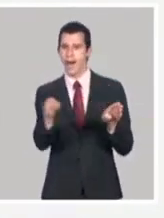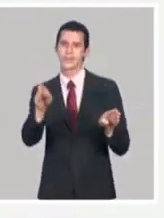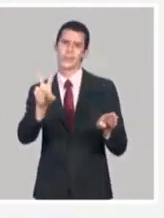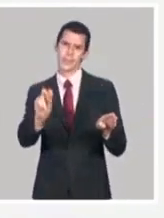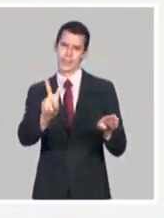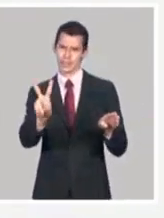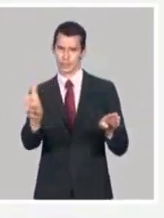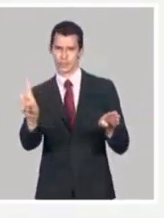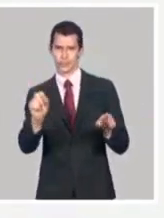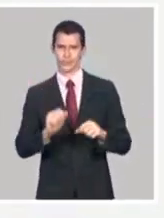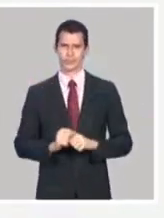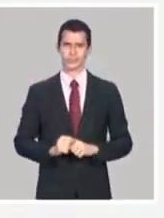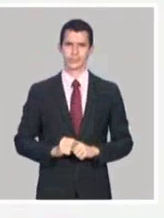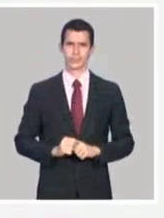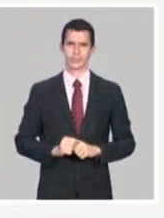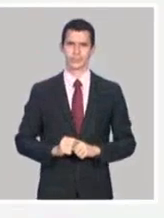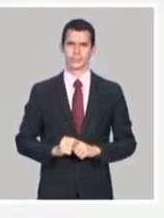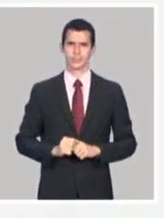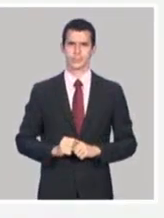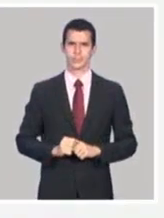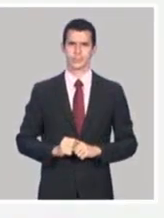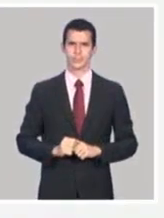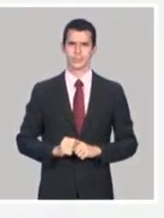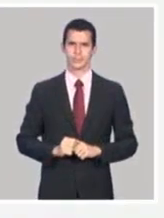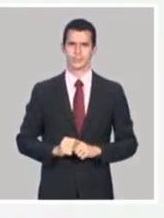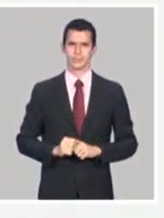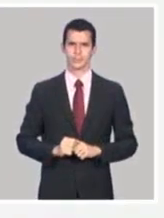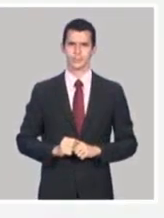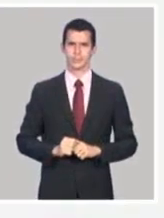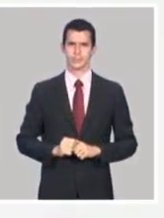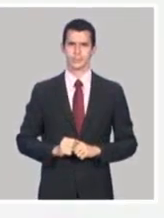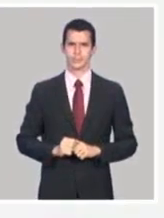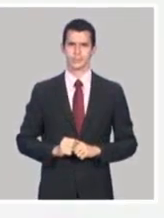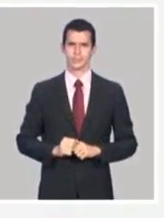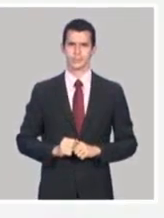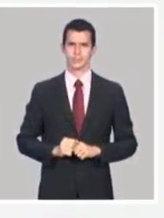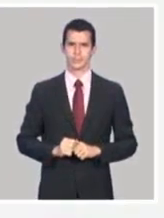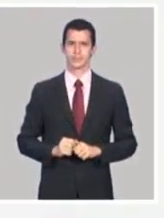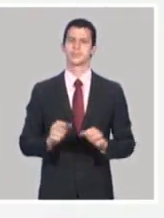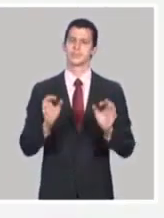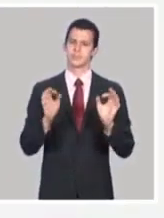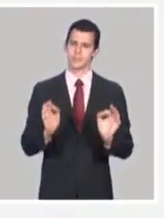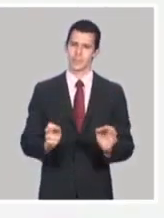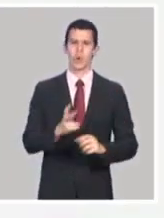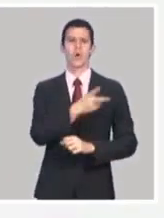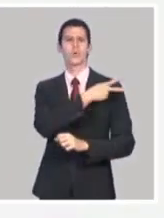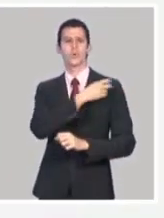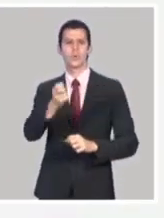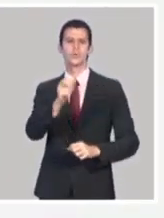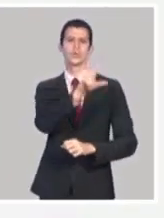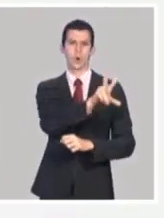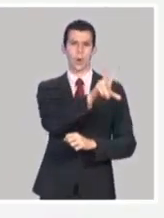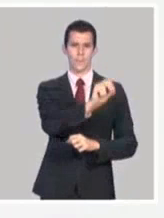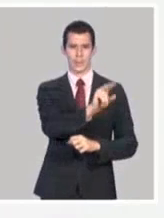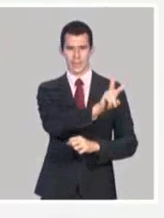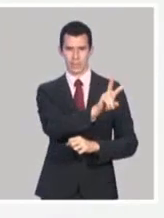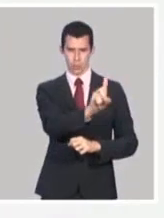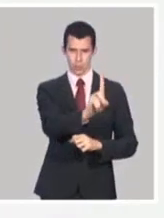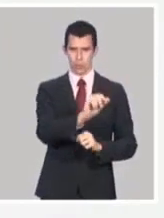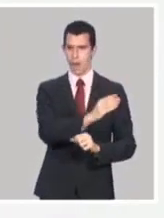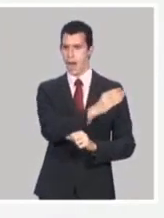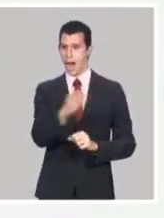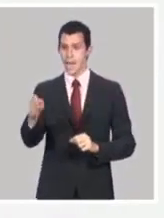entonces en el caso del uso 21 22 bueno el caso de las provincias que explica que están y municipios con una situación favorable bueno empezarían su